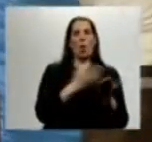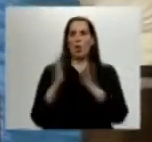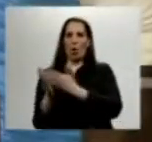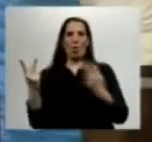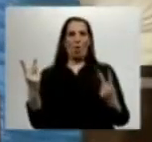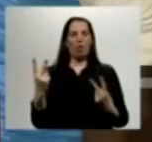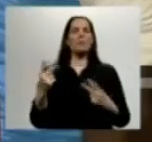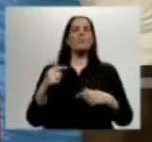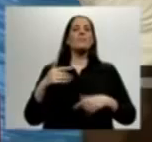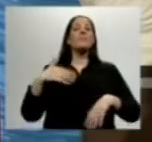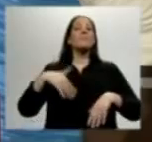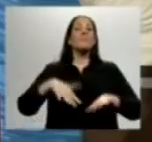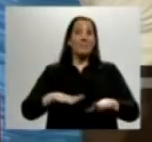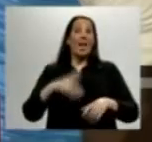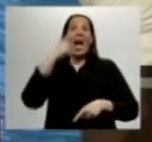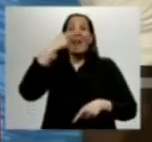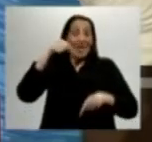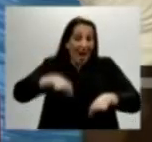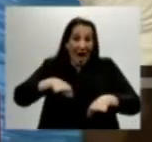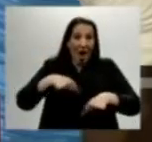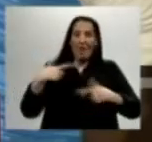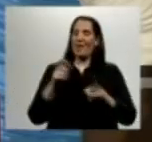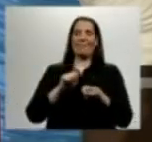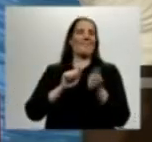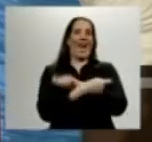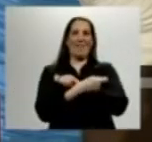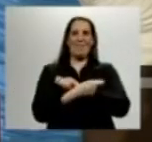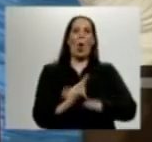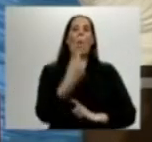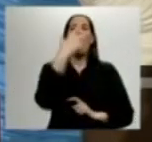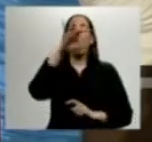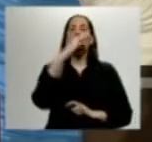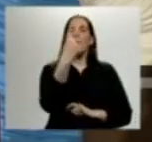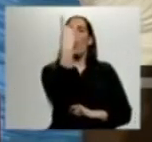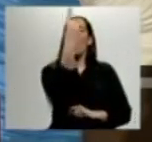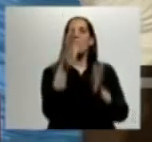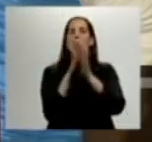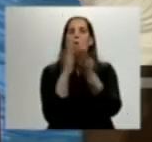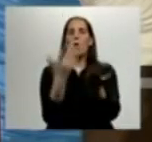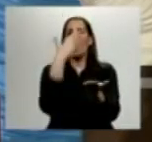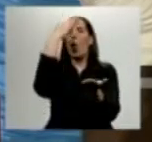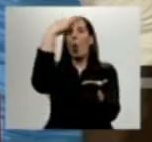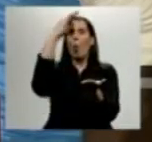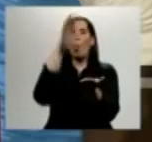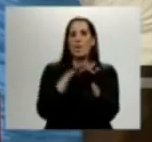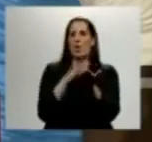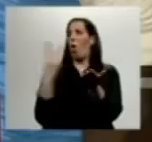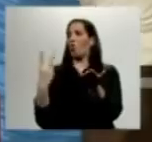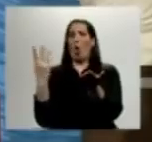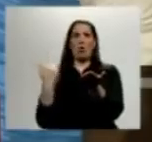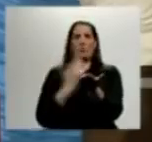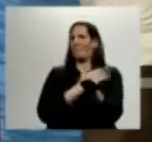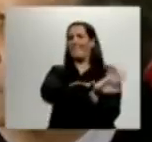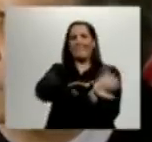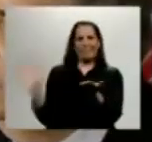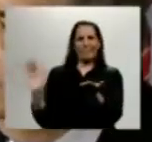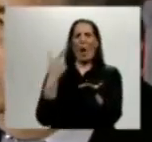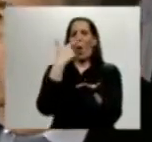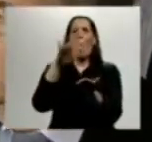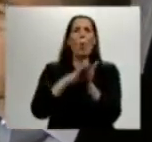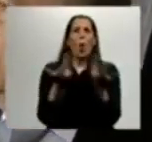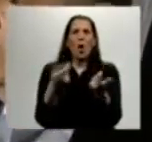es que hay un solo código que rige las relaciones personales, civiles y comerciales de